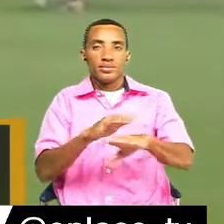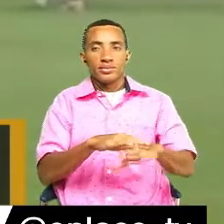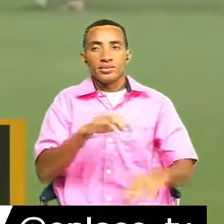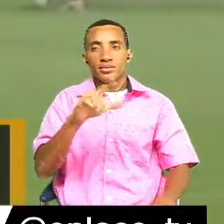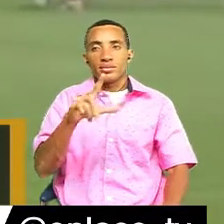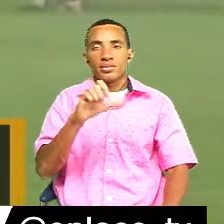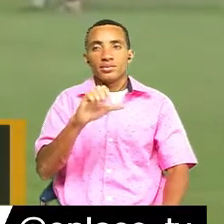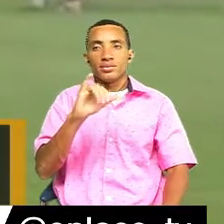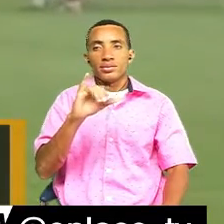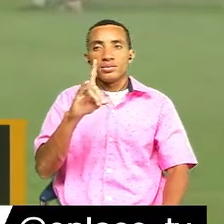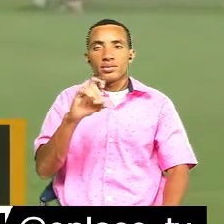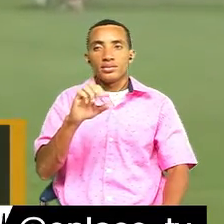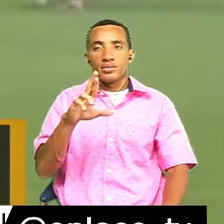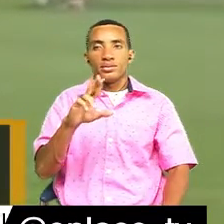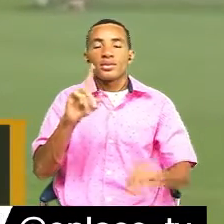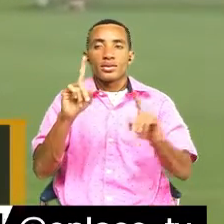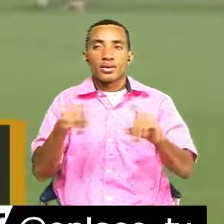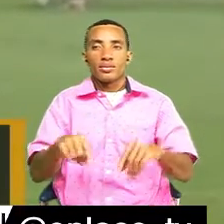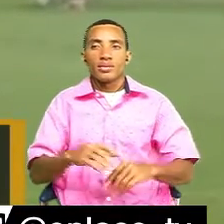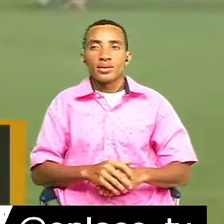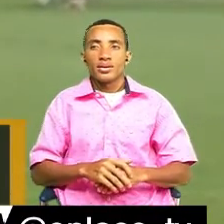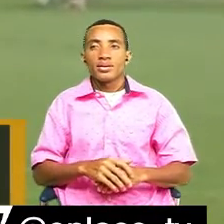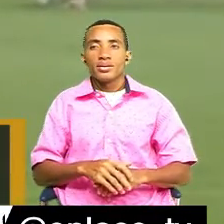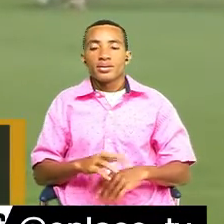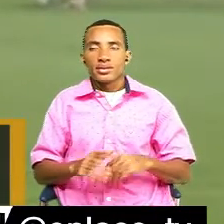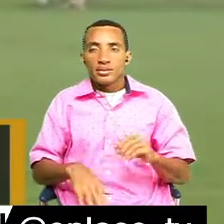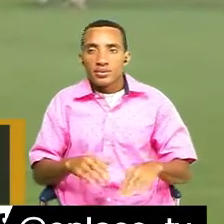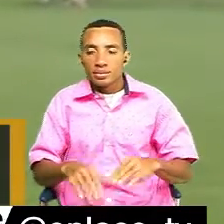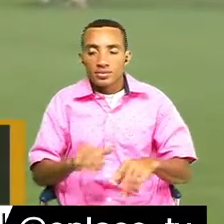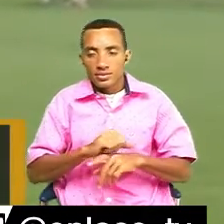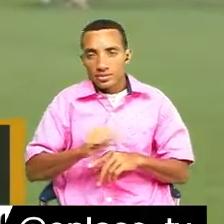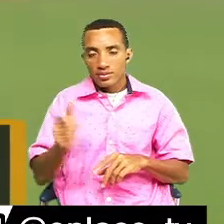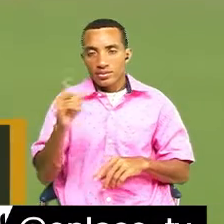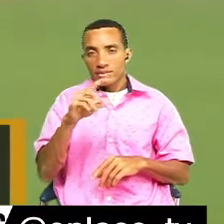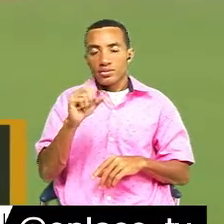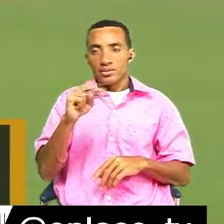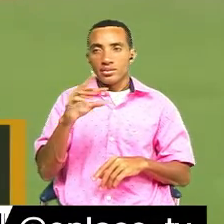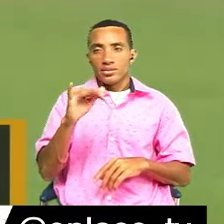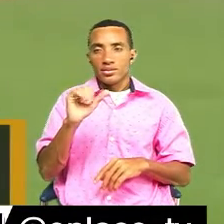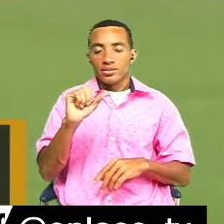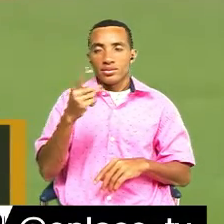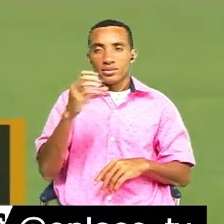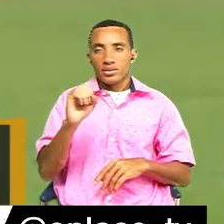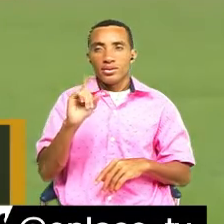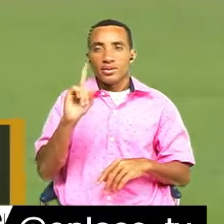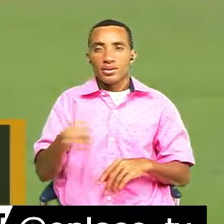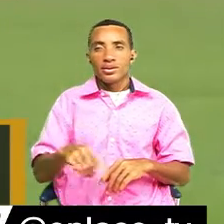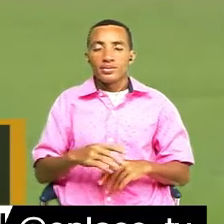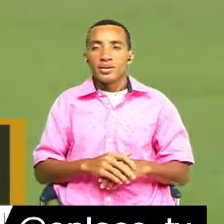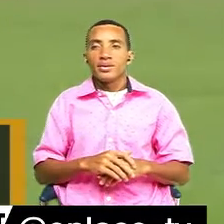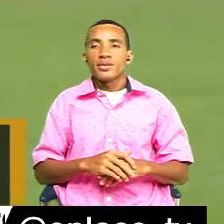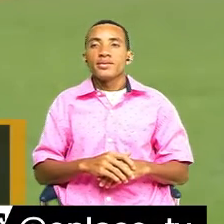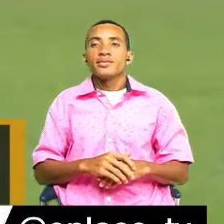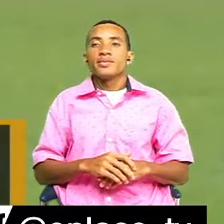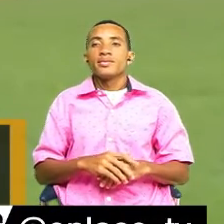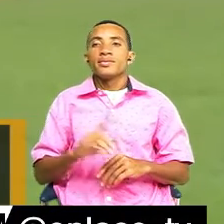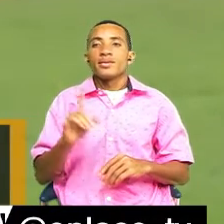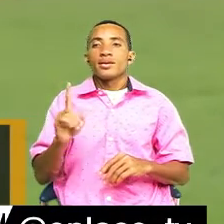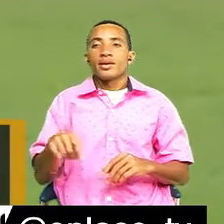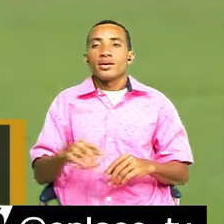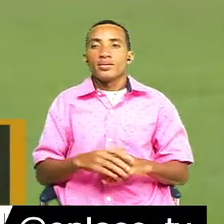labores diferenciales con un ligero trote, mientras que Santiago Montoya, otro de los habituales titulares del conjunto de Tierra Firme, estuvo en